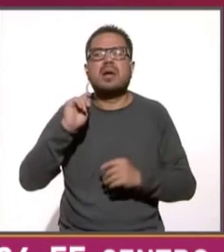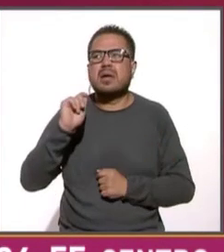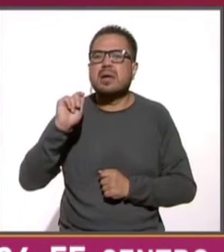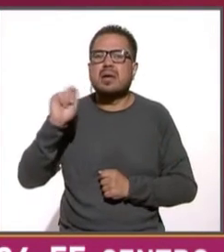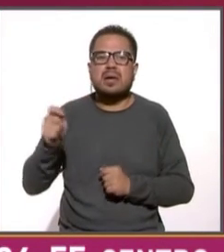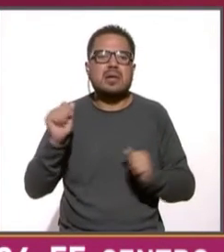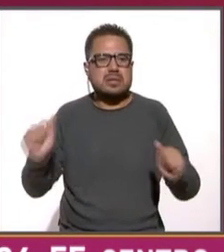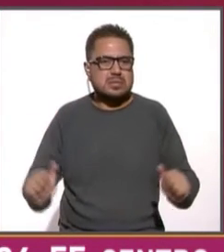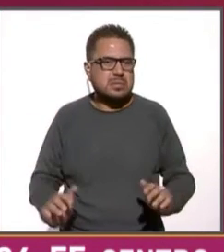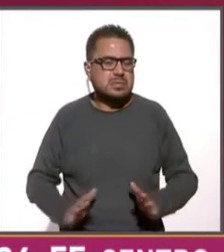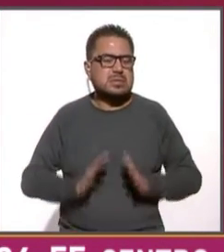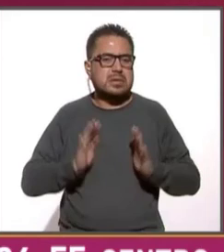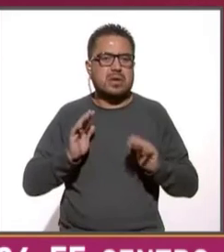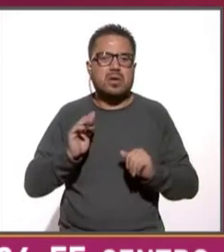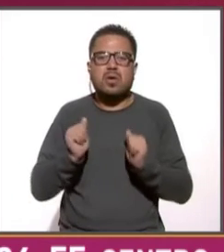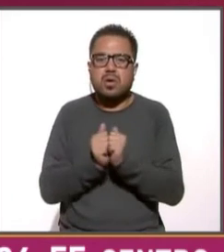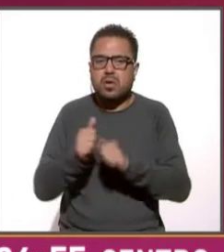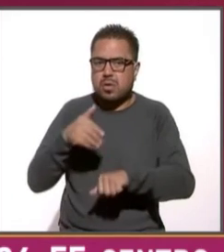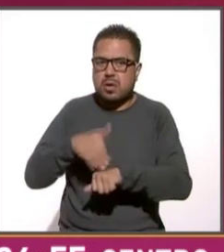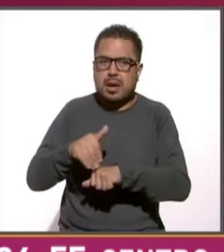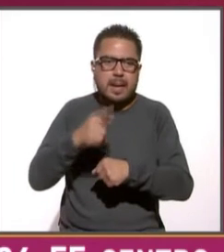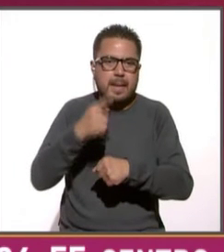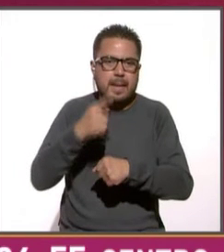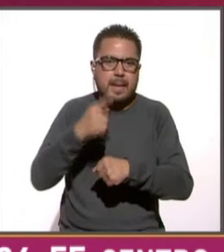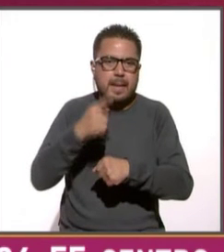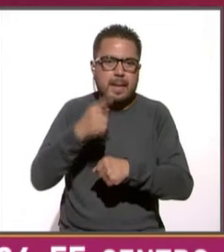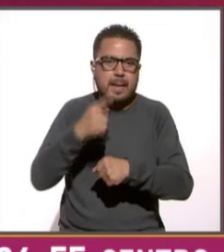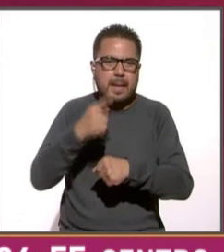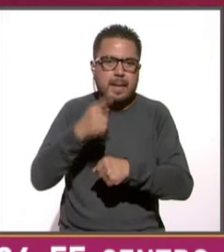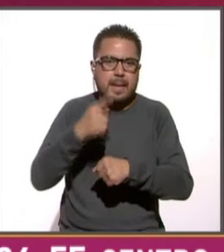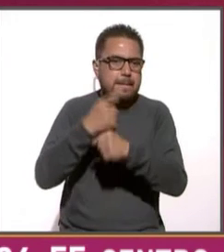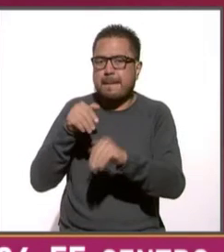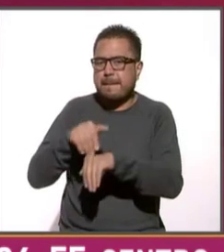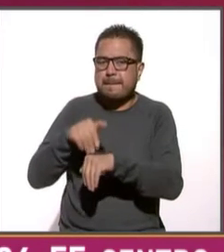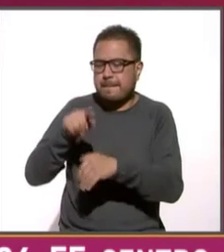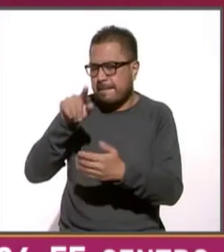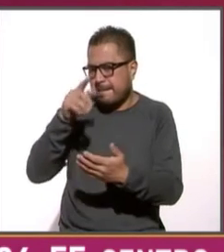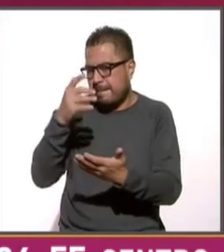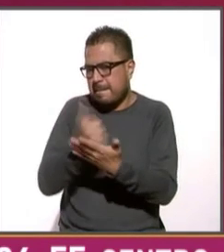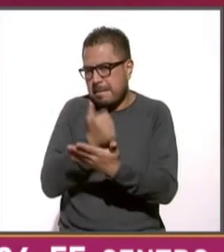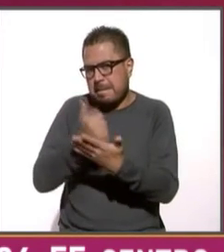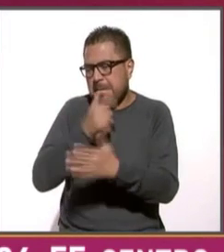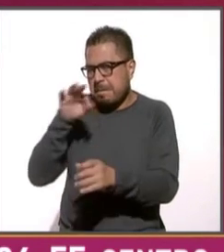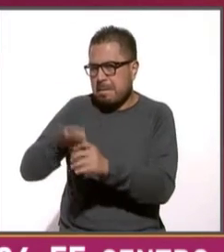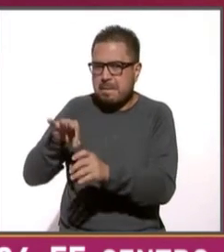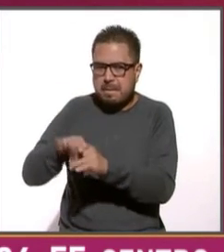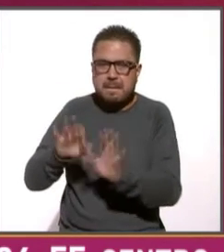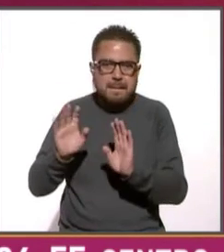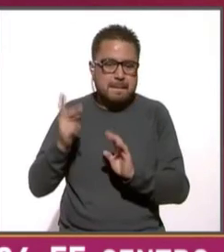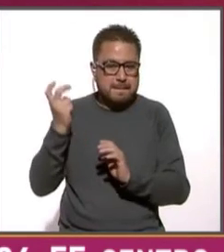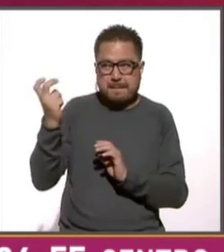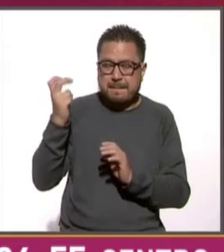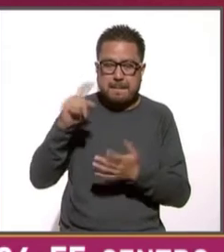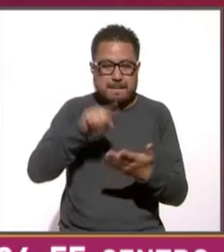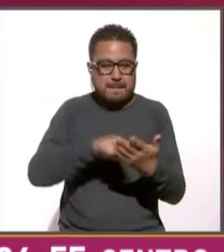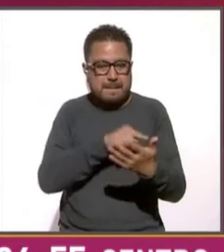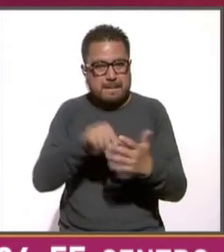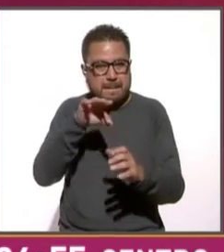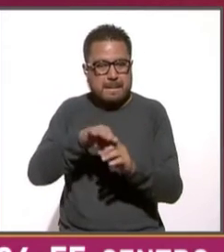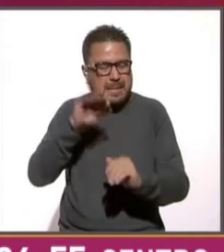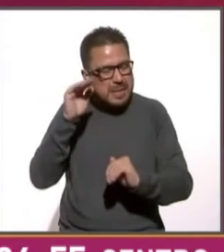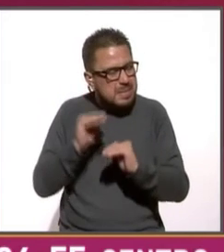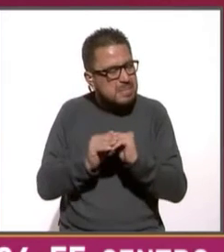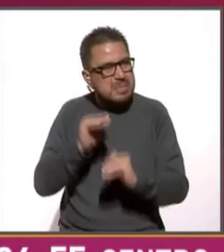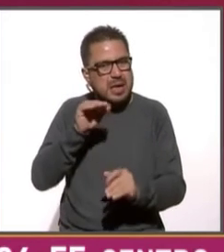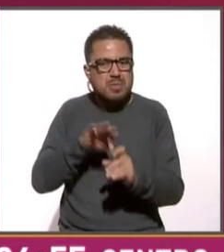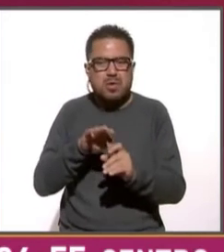las sorpresas están en las distancias entre primero y segundo lugar, más allá del número de elecciones ganadas, y esta es la elección más